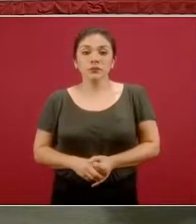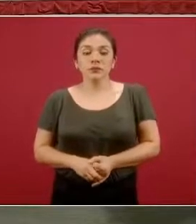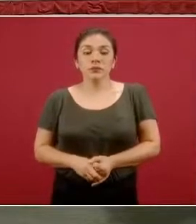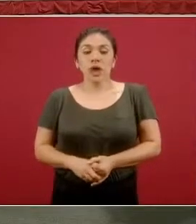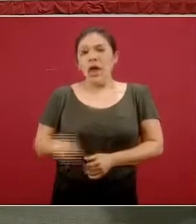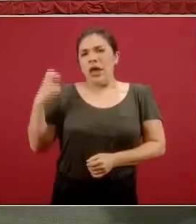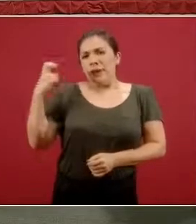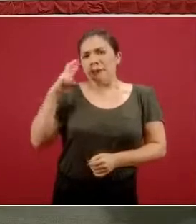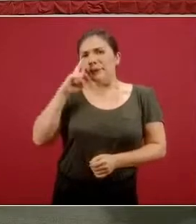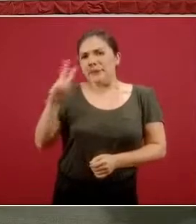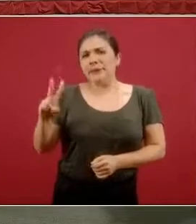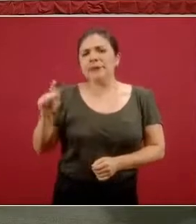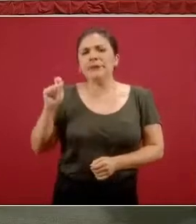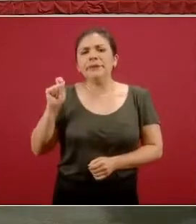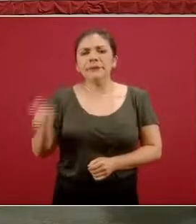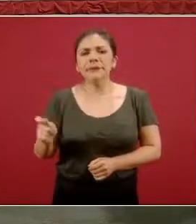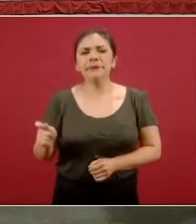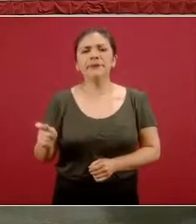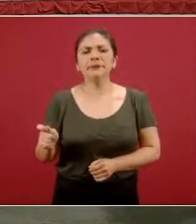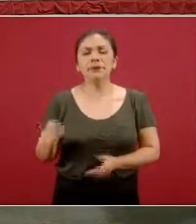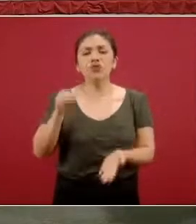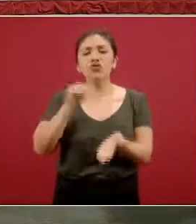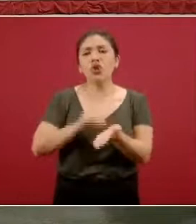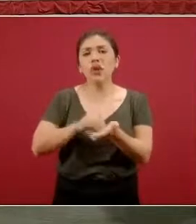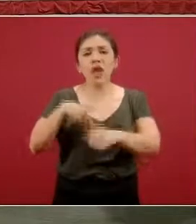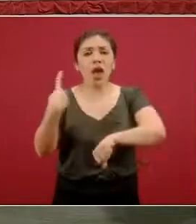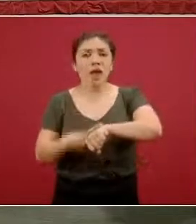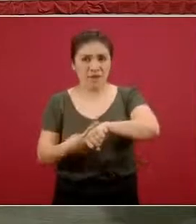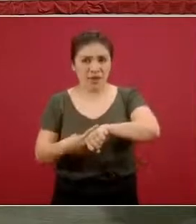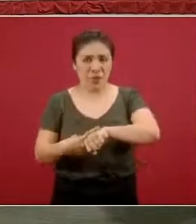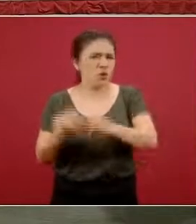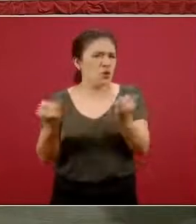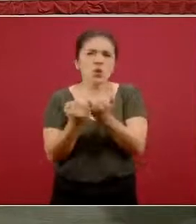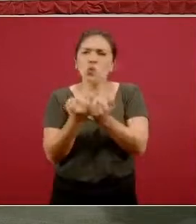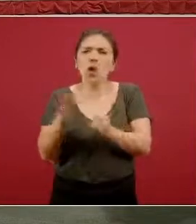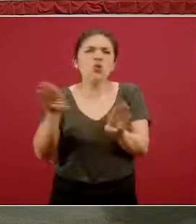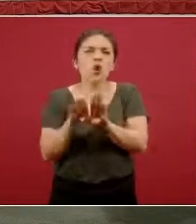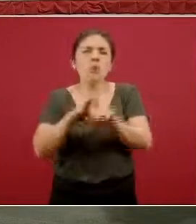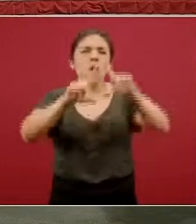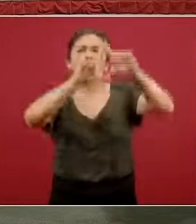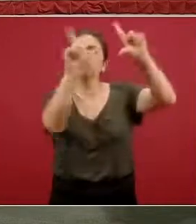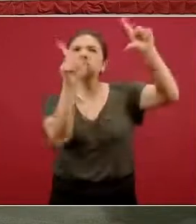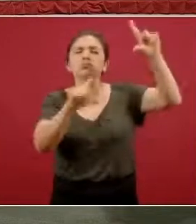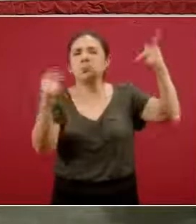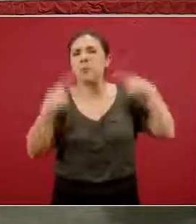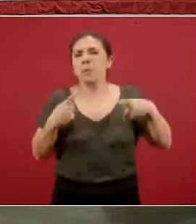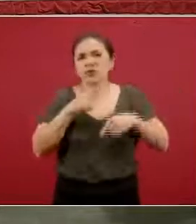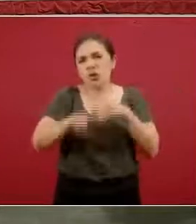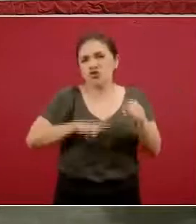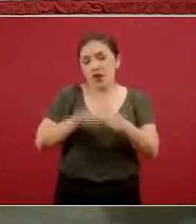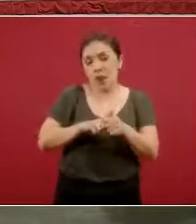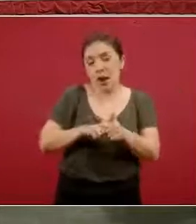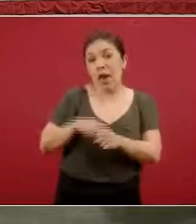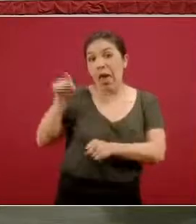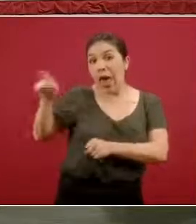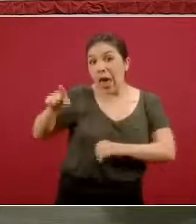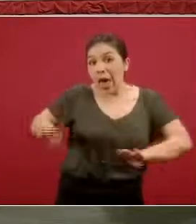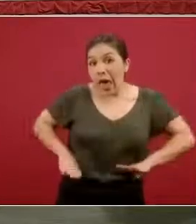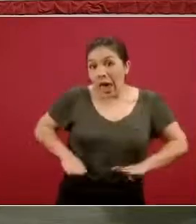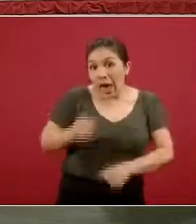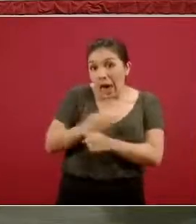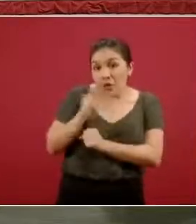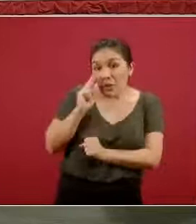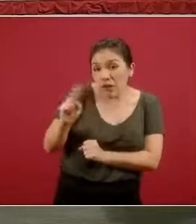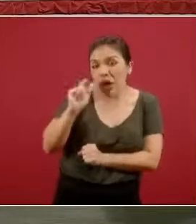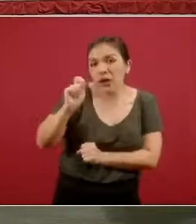Aquí tenemos los casos activos, así como lo vemos en población general, y en este caso vemos en